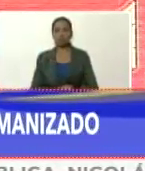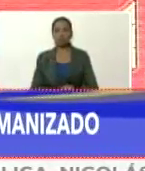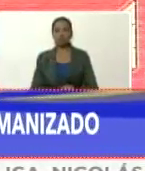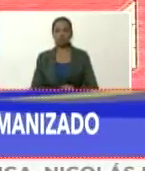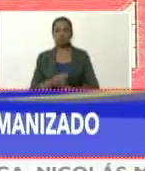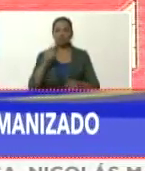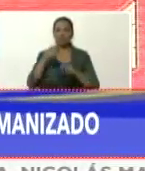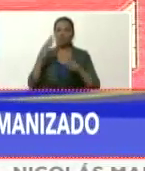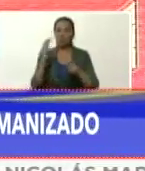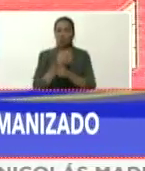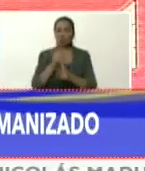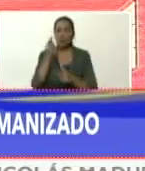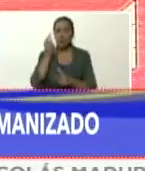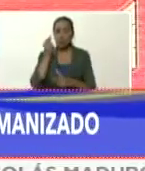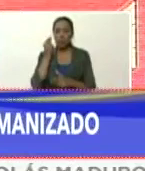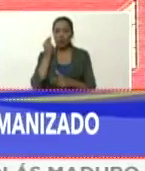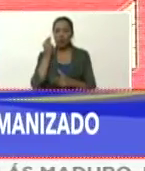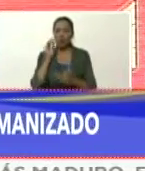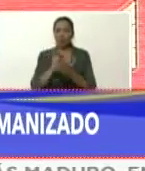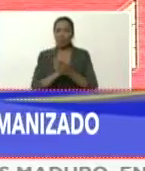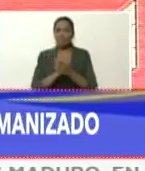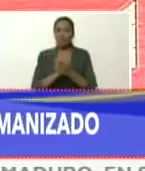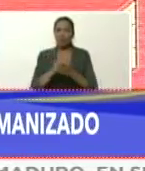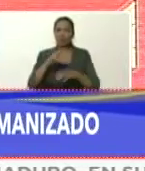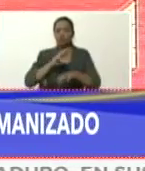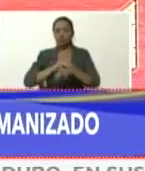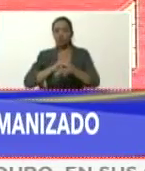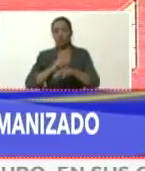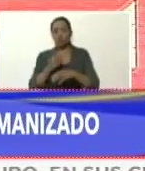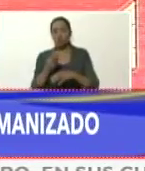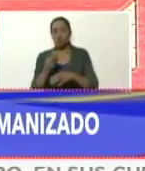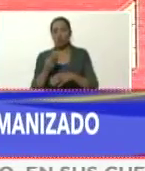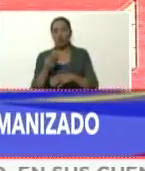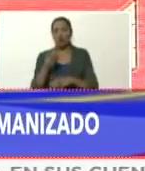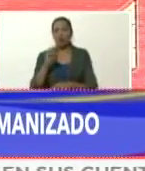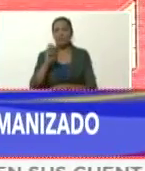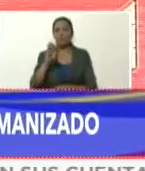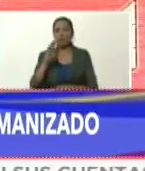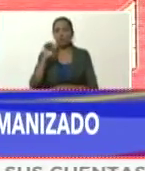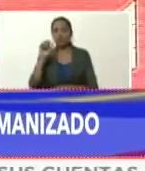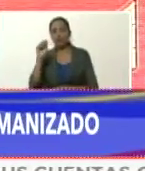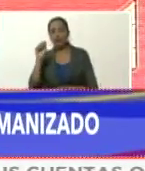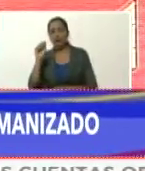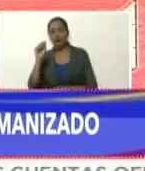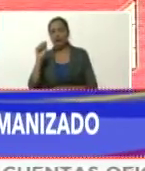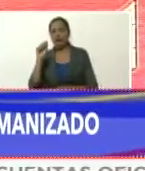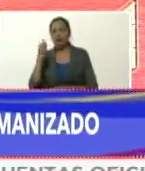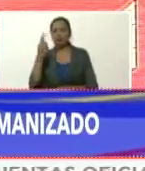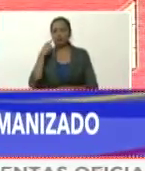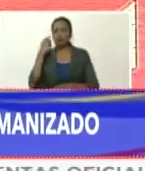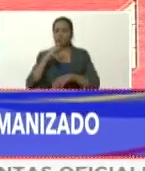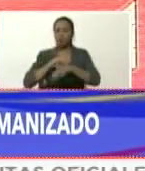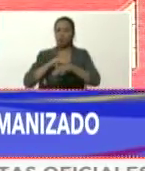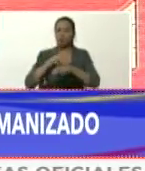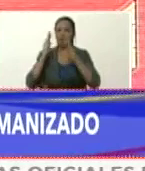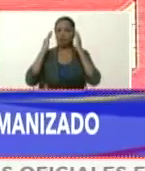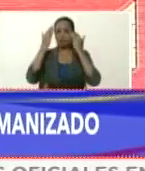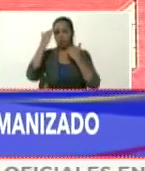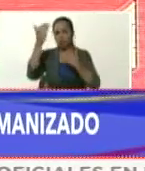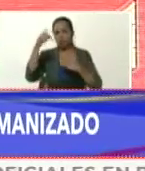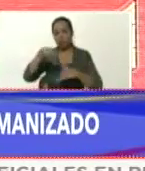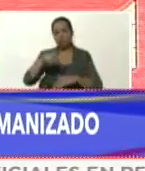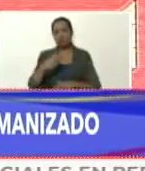Allá se encuentra la compañera doctora María Marzuk. María, te saludamos desde